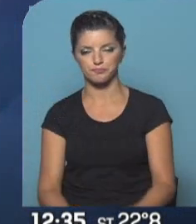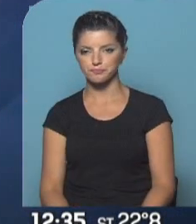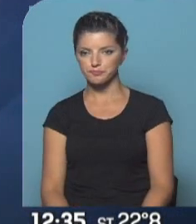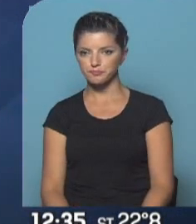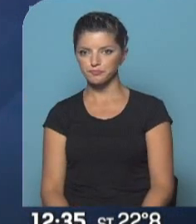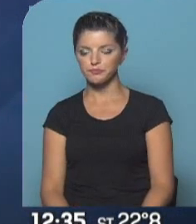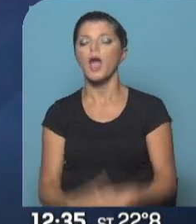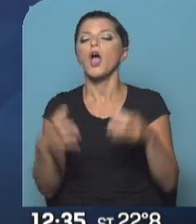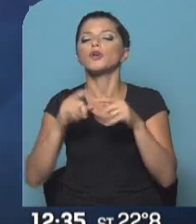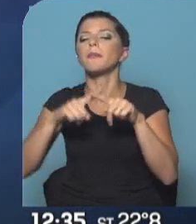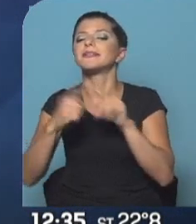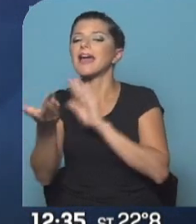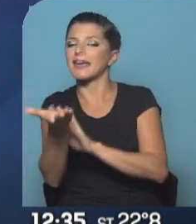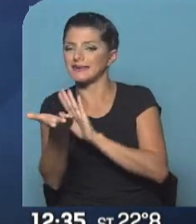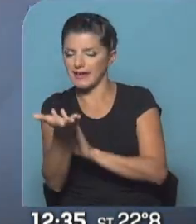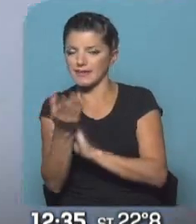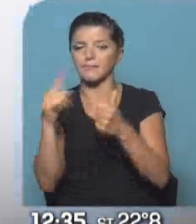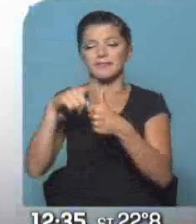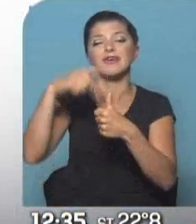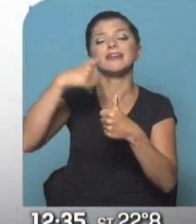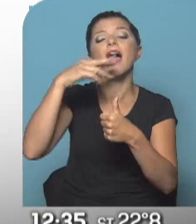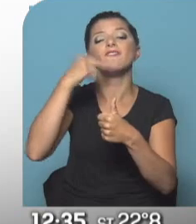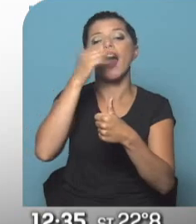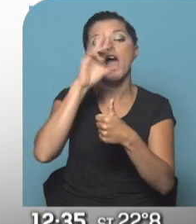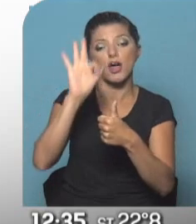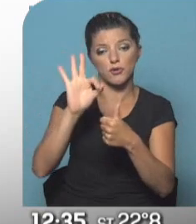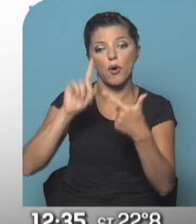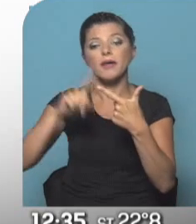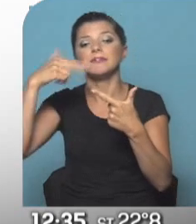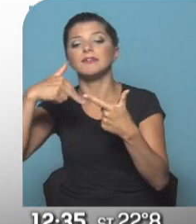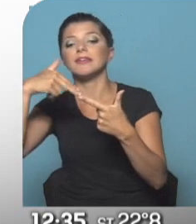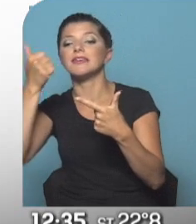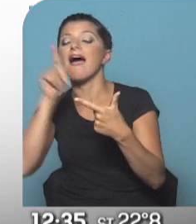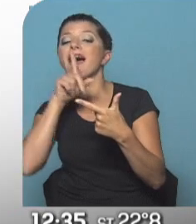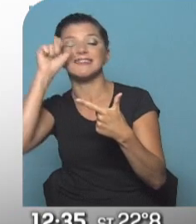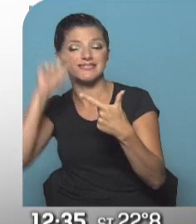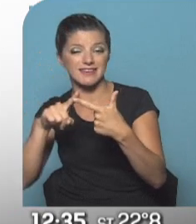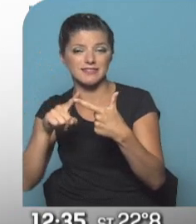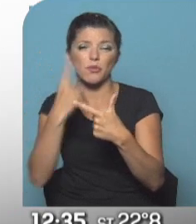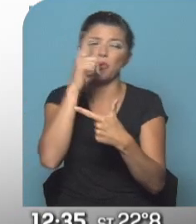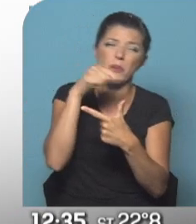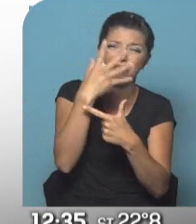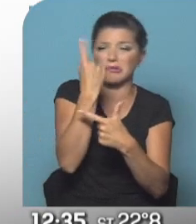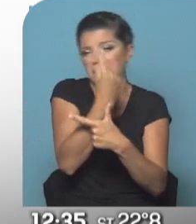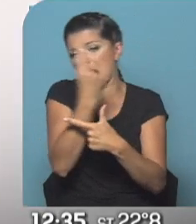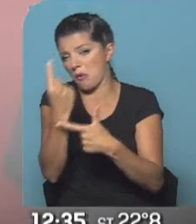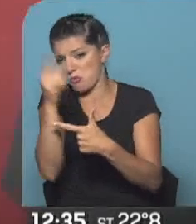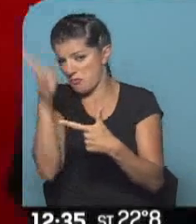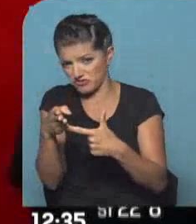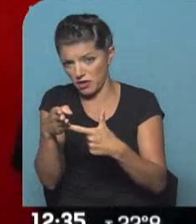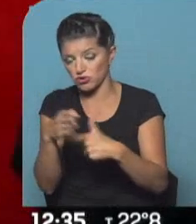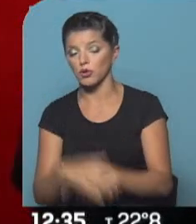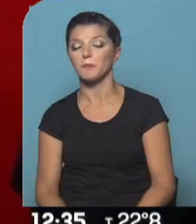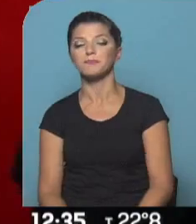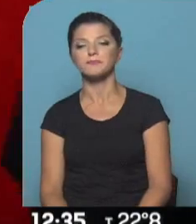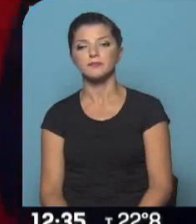de la izquierda, Alejandro Navarro y Eduardo Artés, alcanzarían tan solo medio punto porcentual cada uno. La tendencia, no obstante,